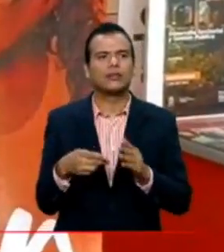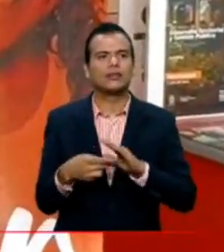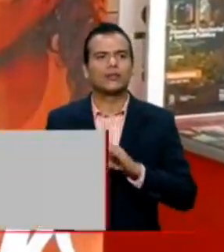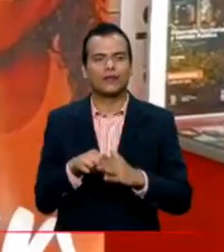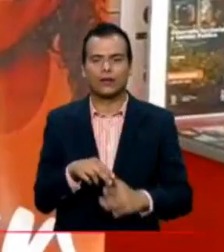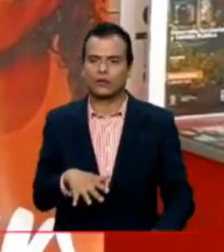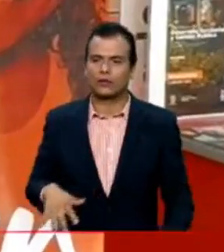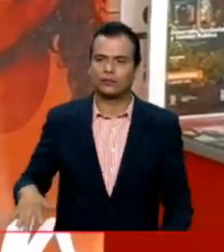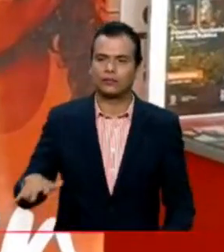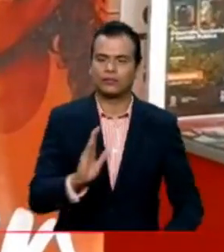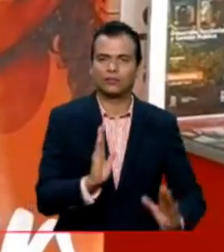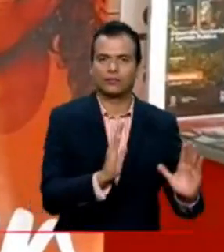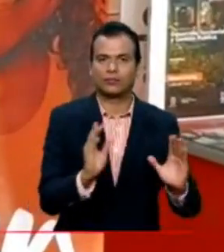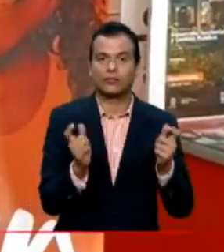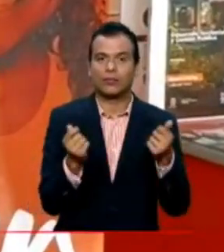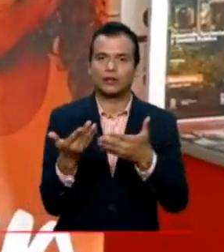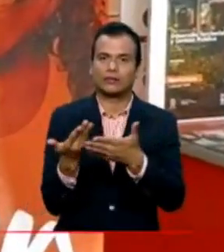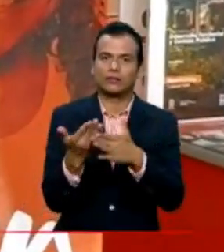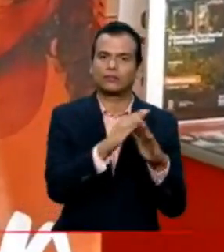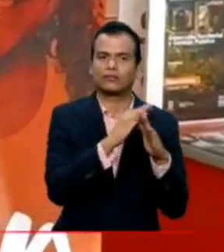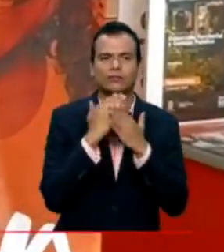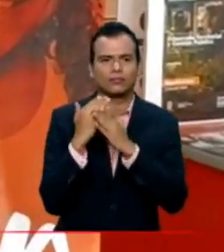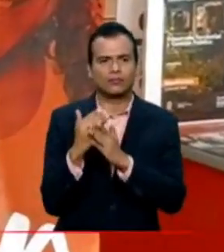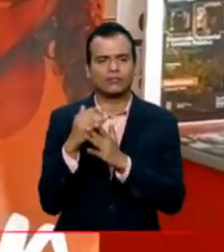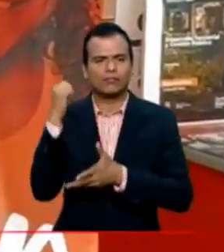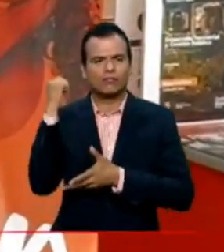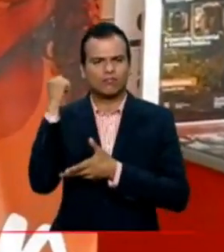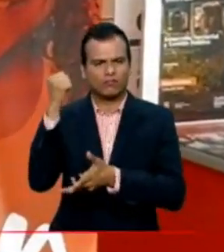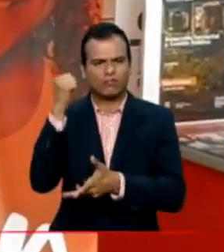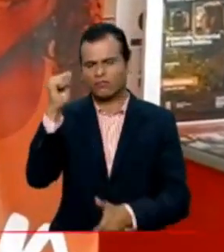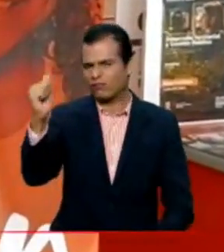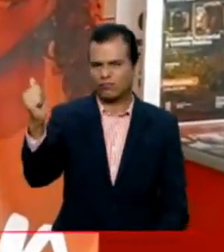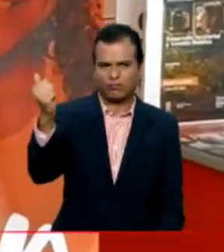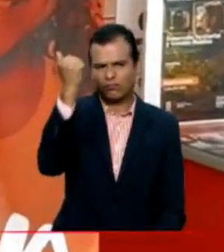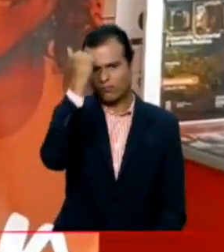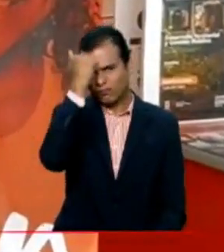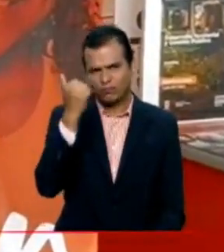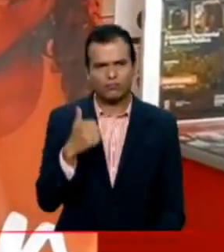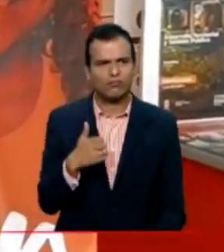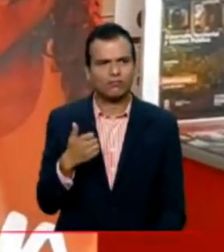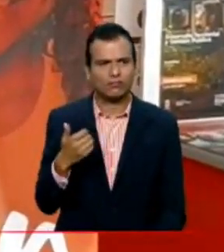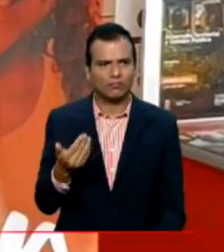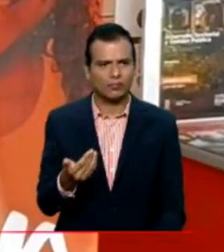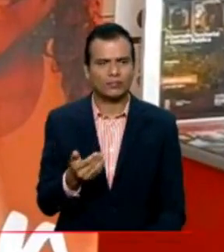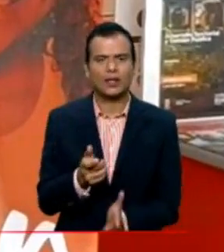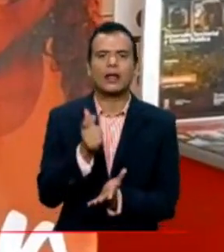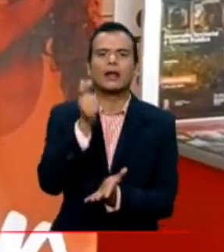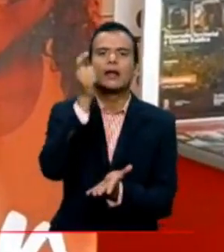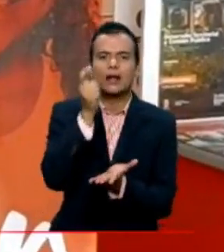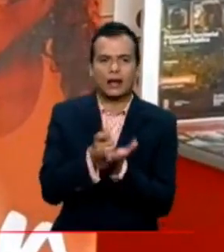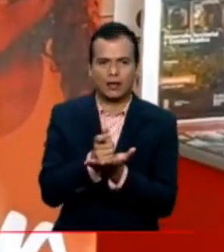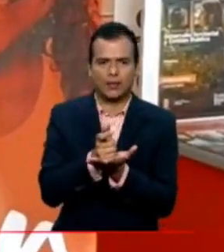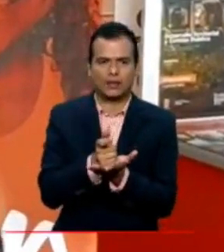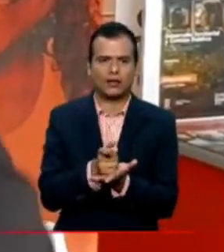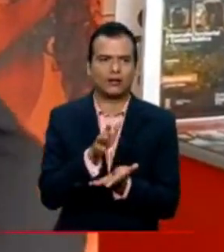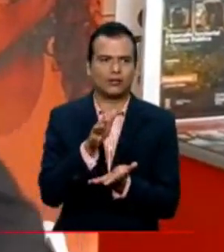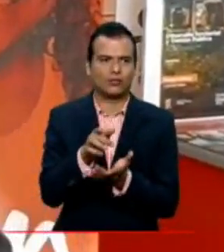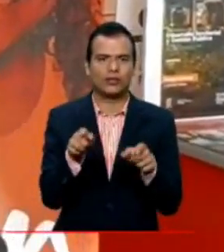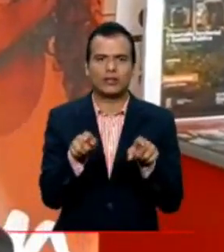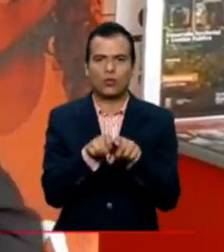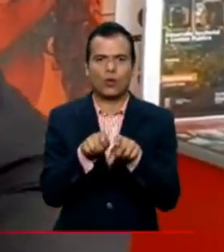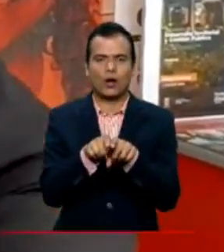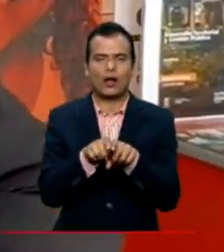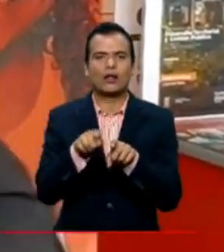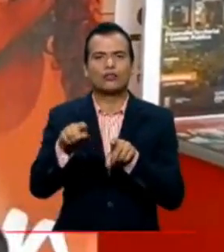riqueza, porque el que más va a aportar recursos en el área metropolitana es la ciudad capital del departamento, el núcleo. En este